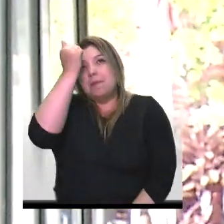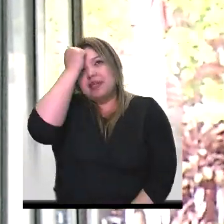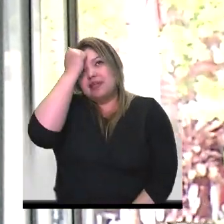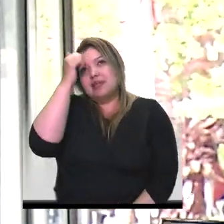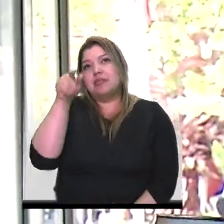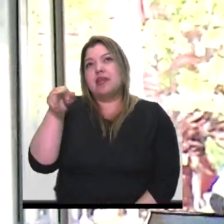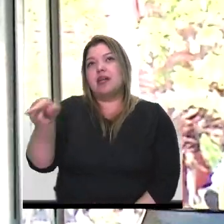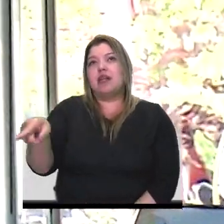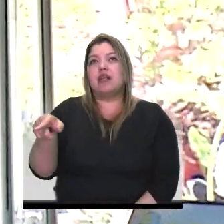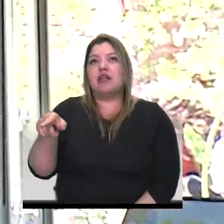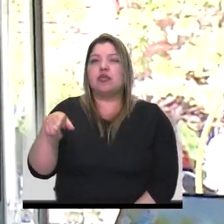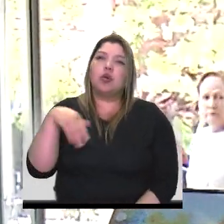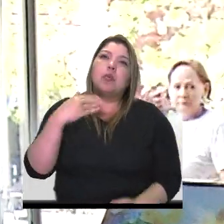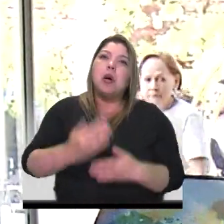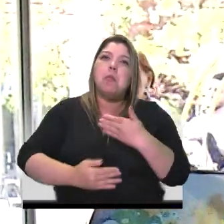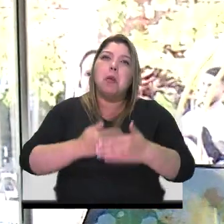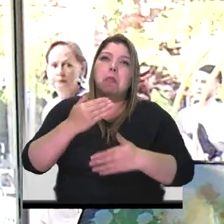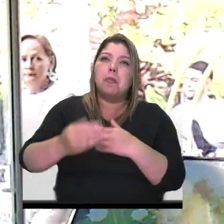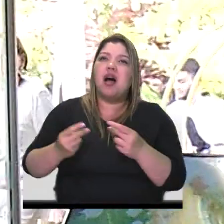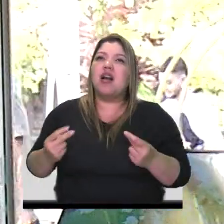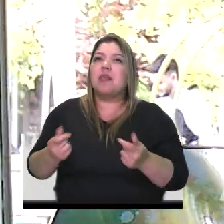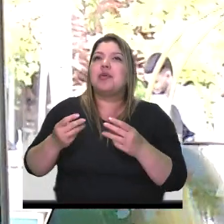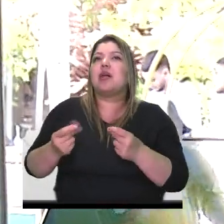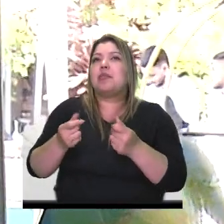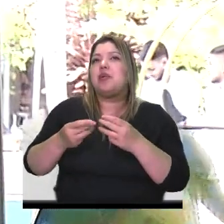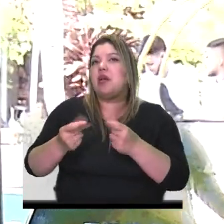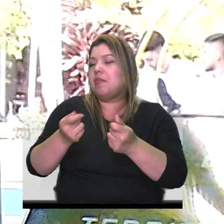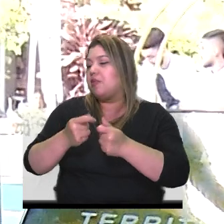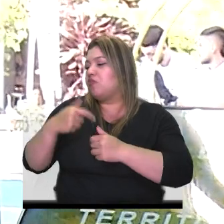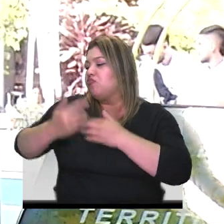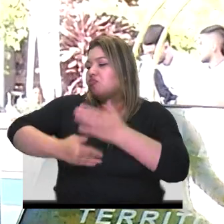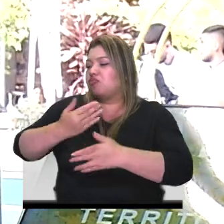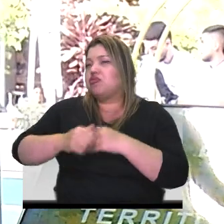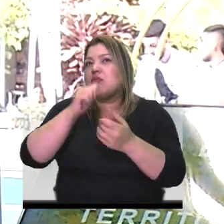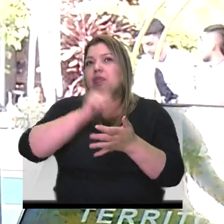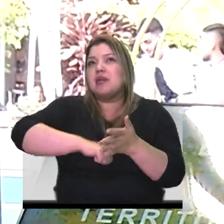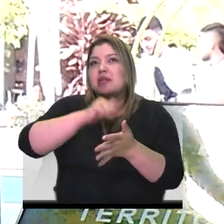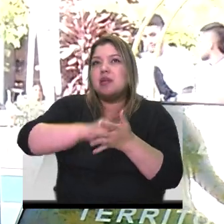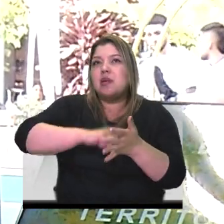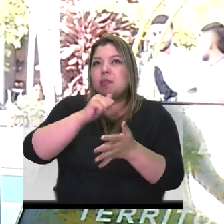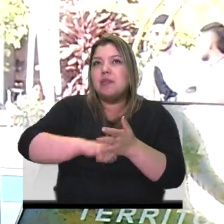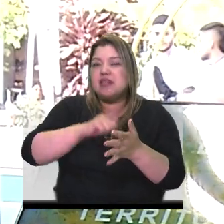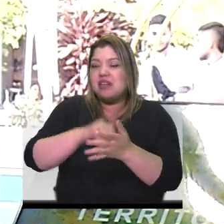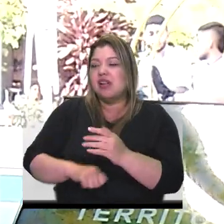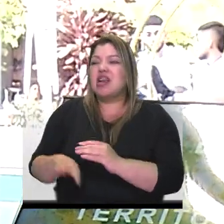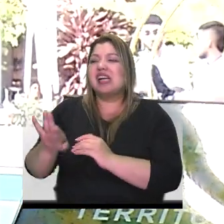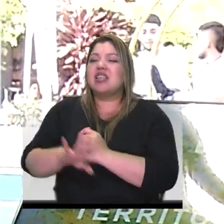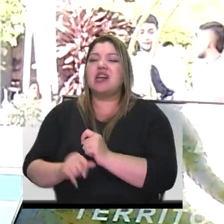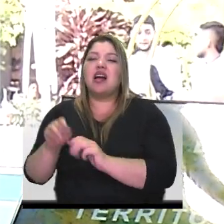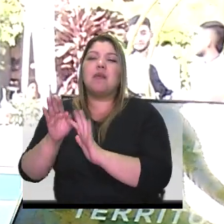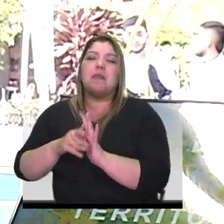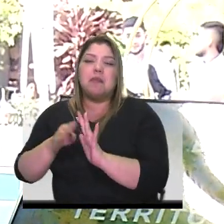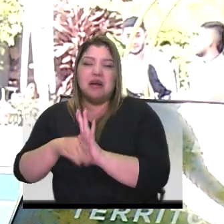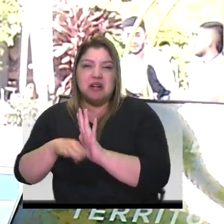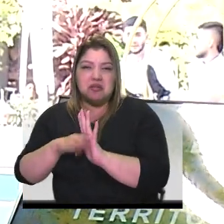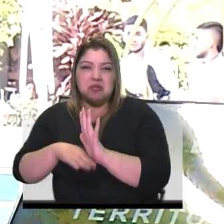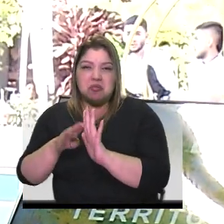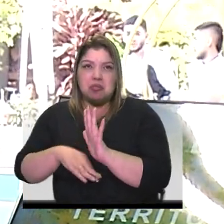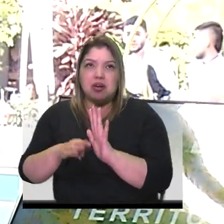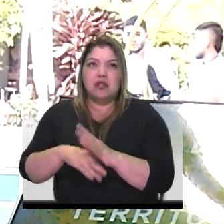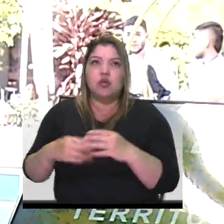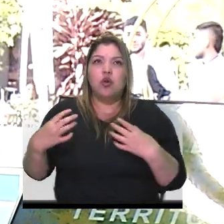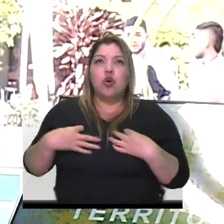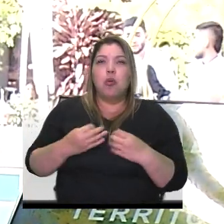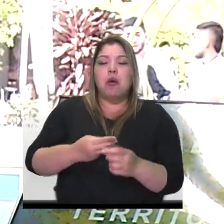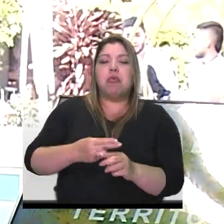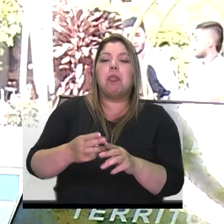unas cadenas productivas corticas, rápidas, con materiales de más baja calidad, con poca durabilidad de la prenda,